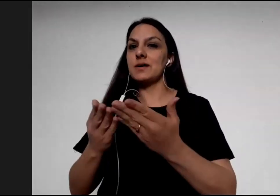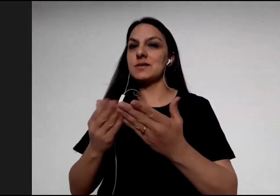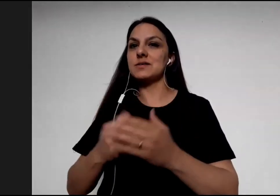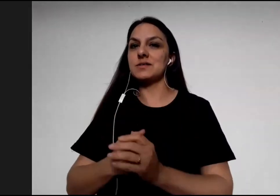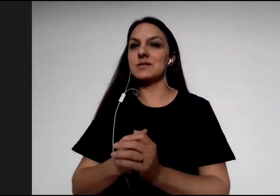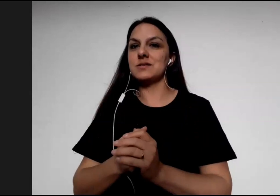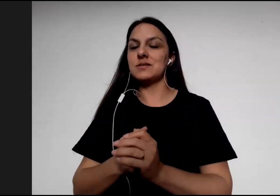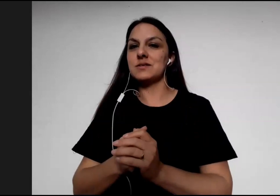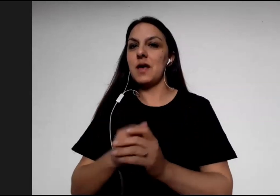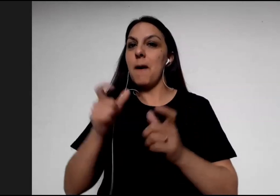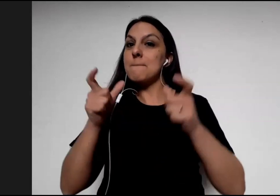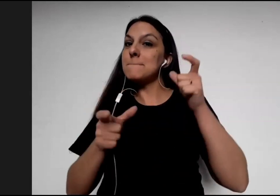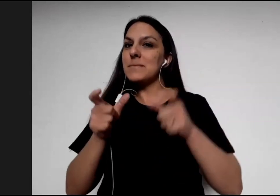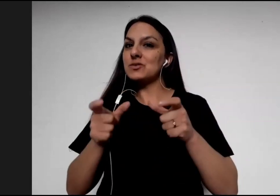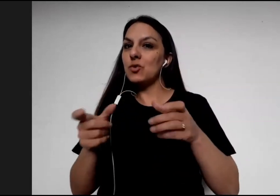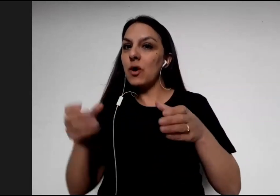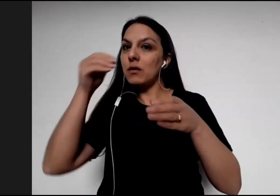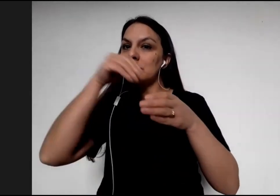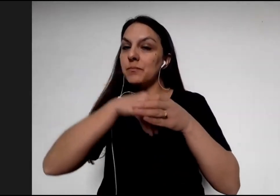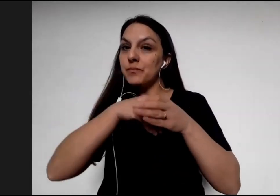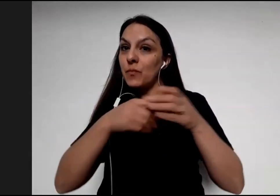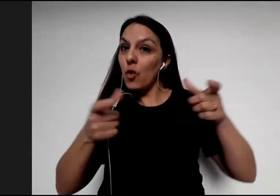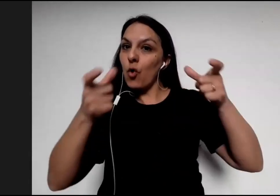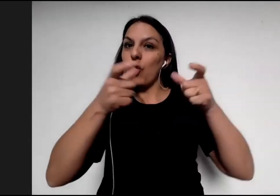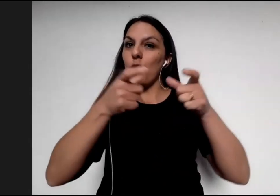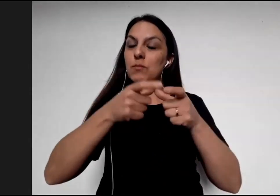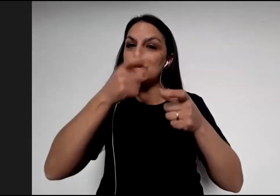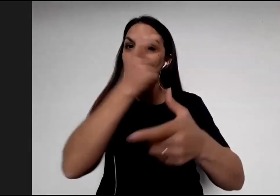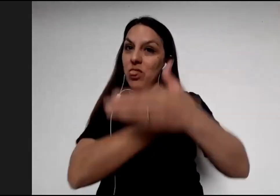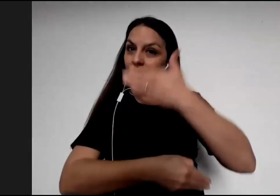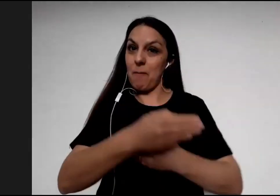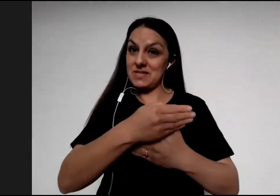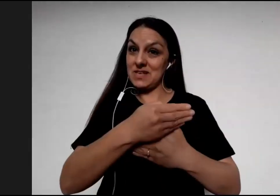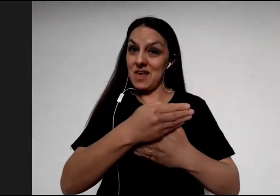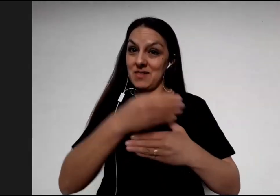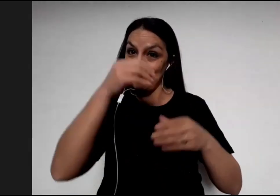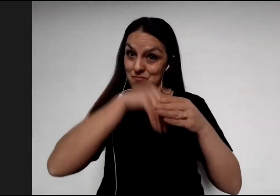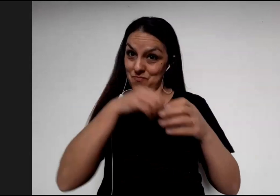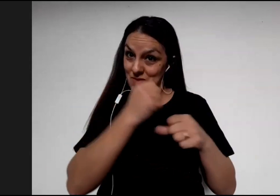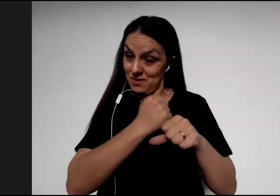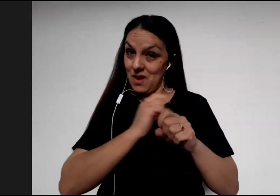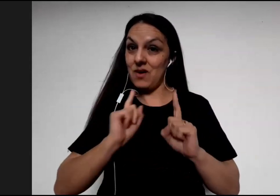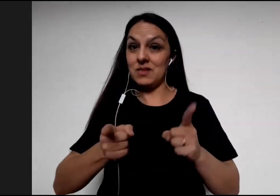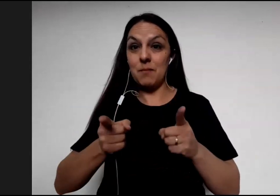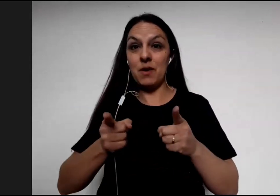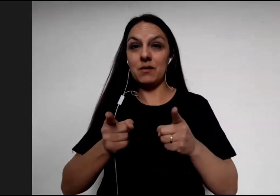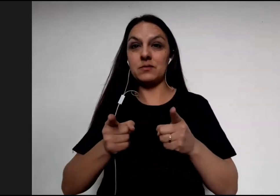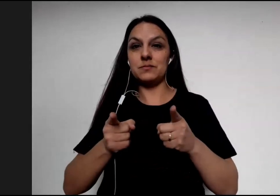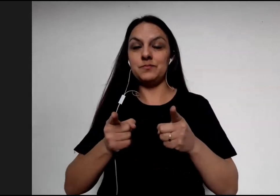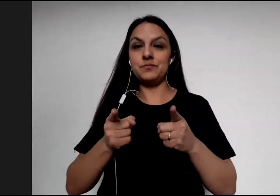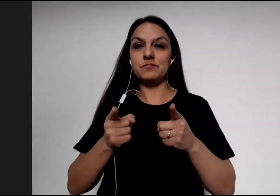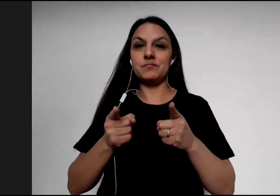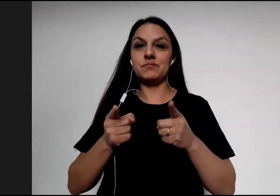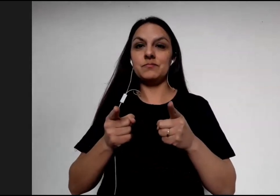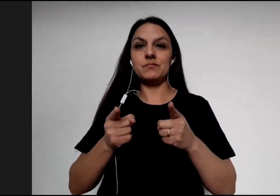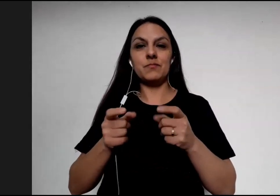integrantes de la Comisión de Discapacidad, también a todos los que